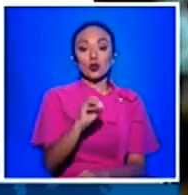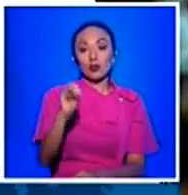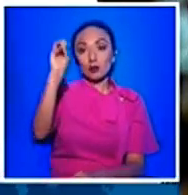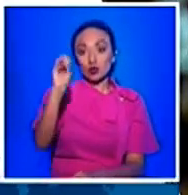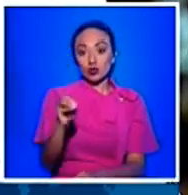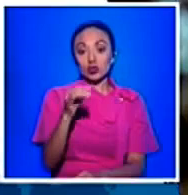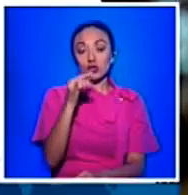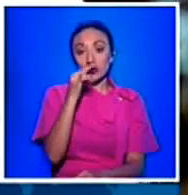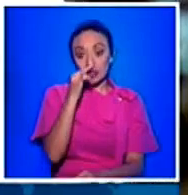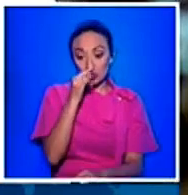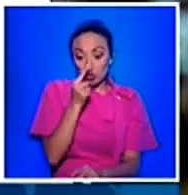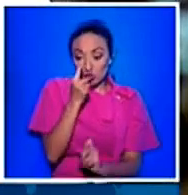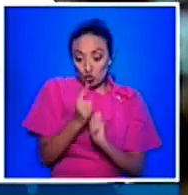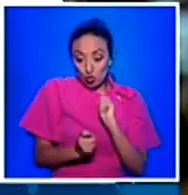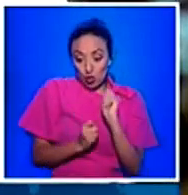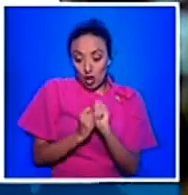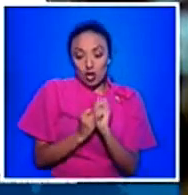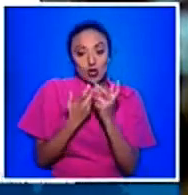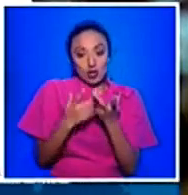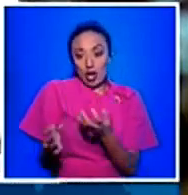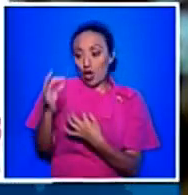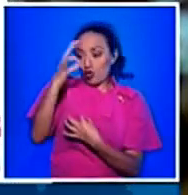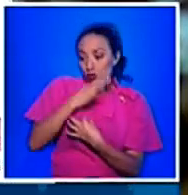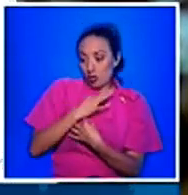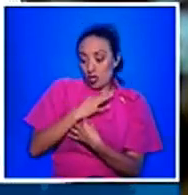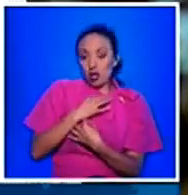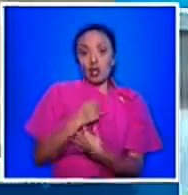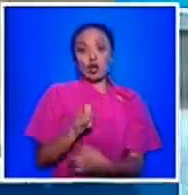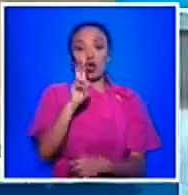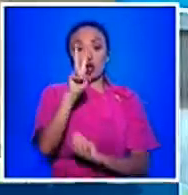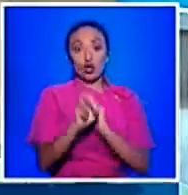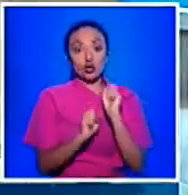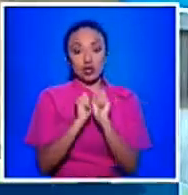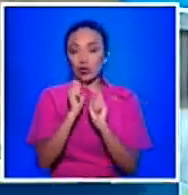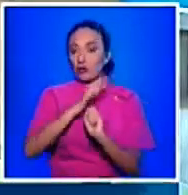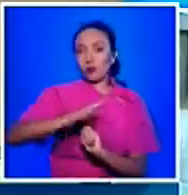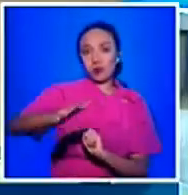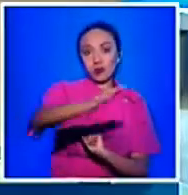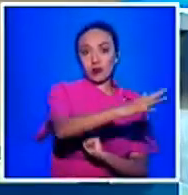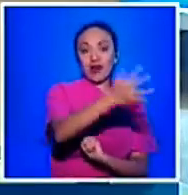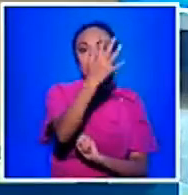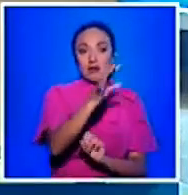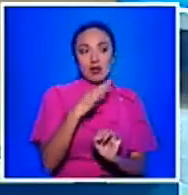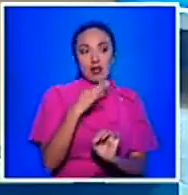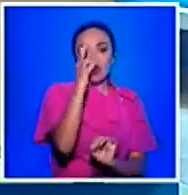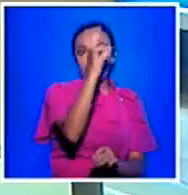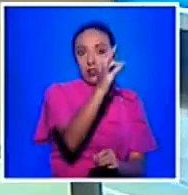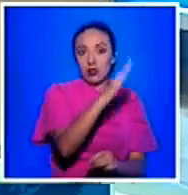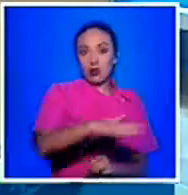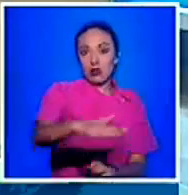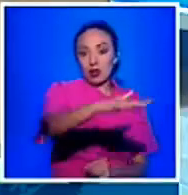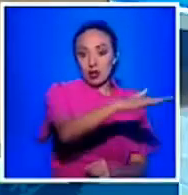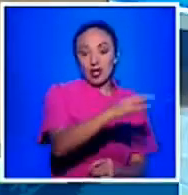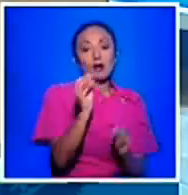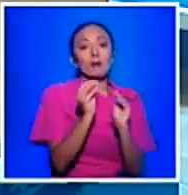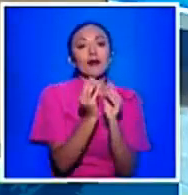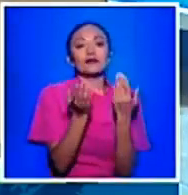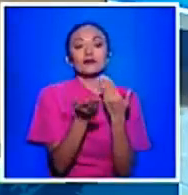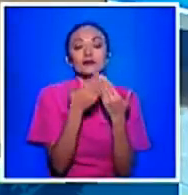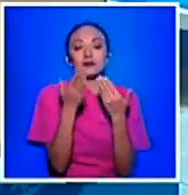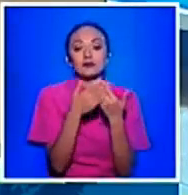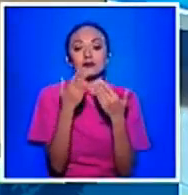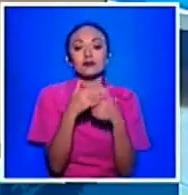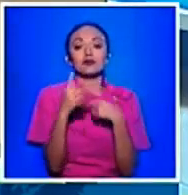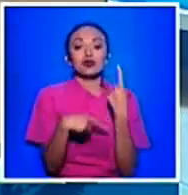los niños al año de edad ya han sido contagiados. A los 2 años prácticamente la totalidad ya han sido infectados. Estos suelen contagiarse más cuando